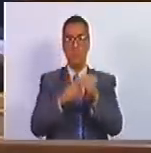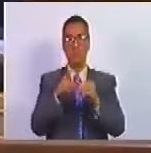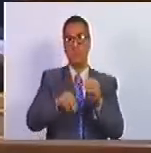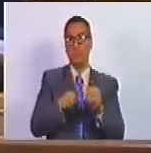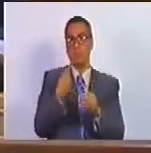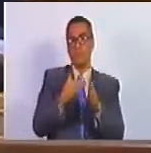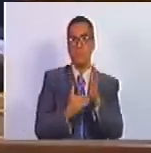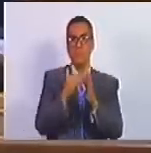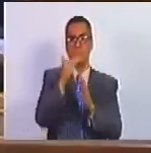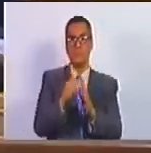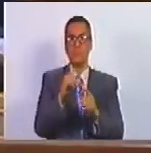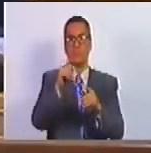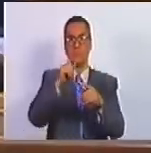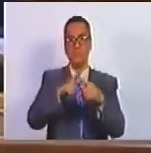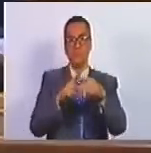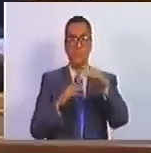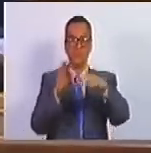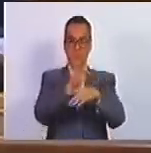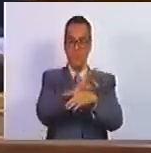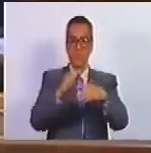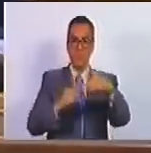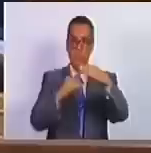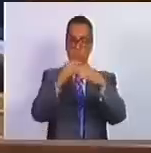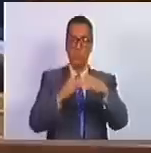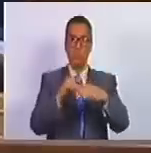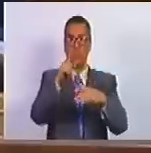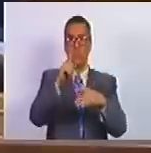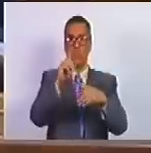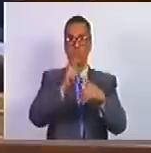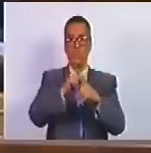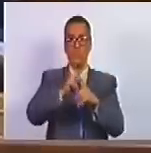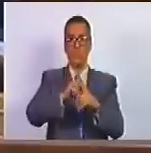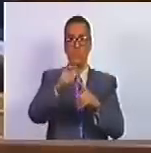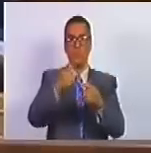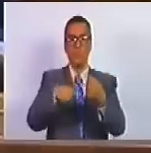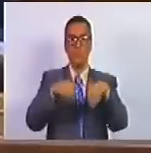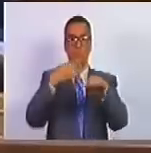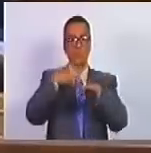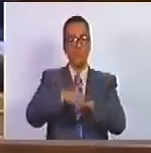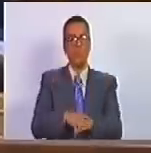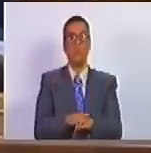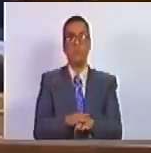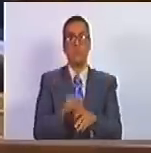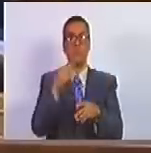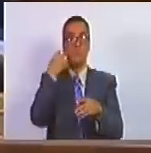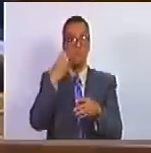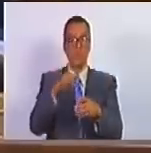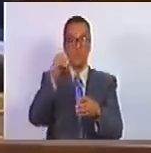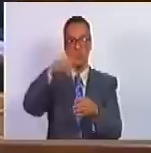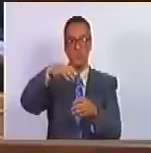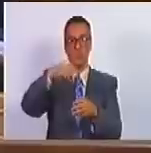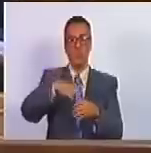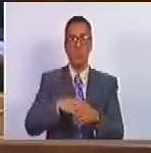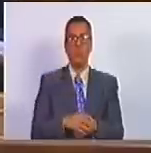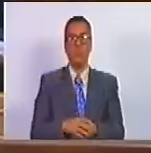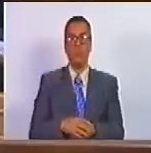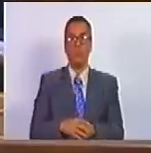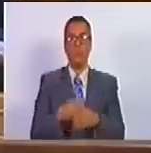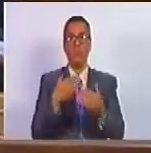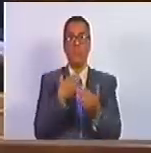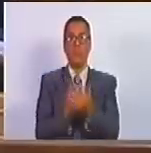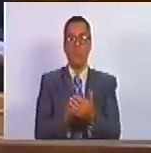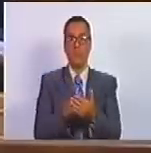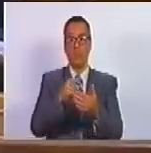podrán exceder de los siguientes límites. 1. Tasa de gestión integral de residuos y desechos sólidos, hasta el